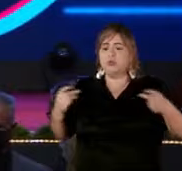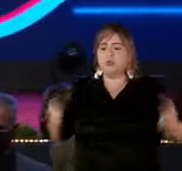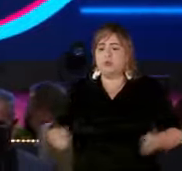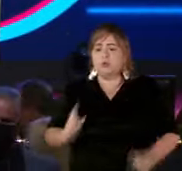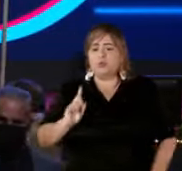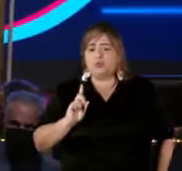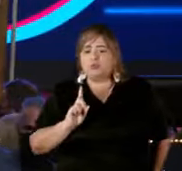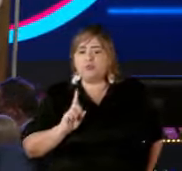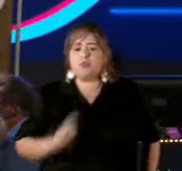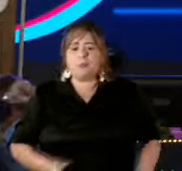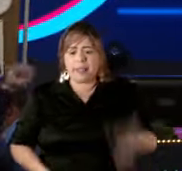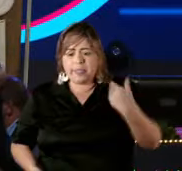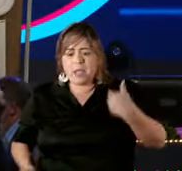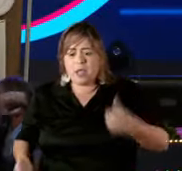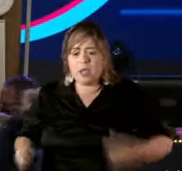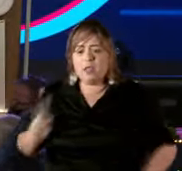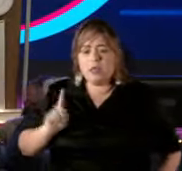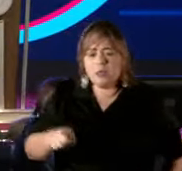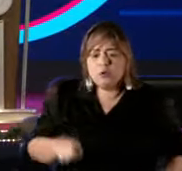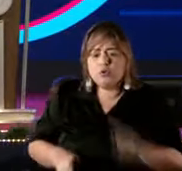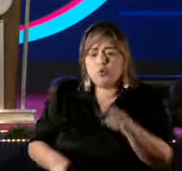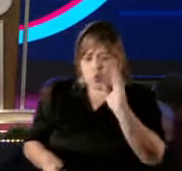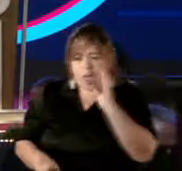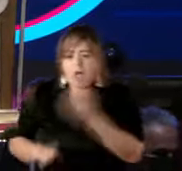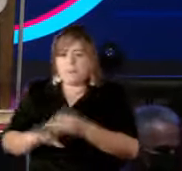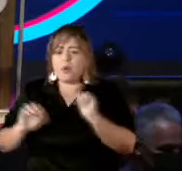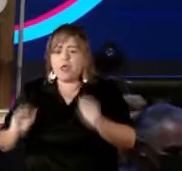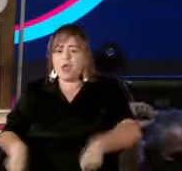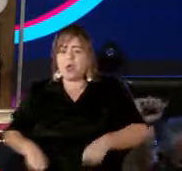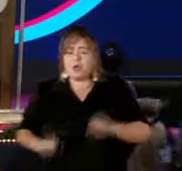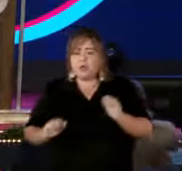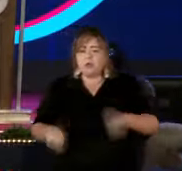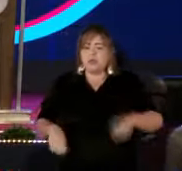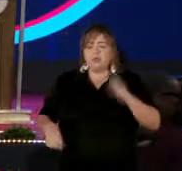atravesar. Vamos, lo vas a atravesar, hijo, lo vas a atravesar.